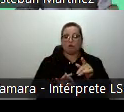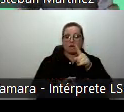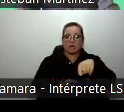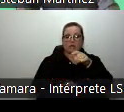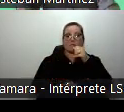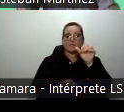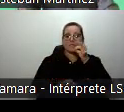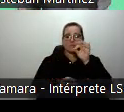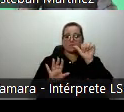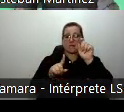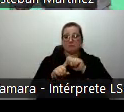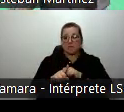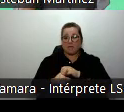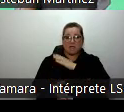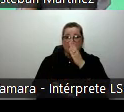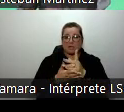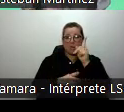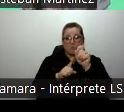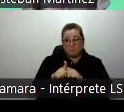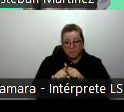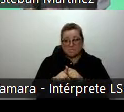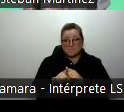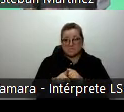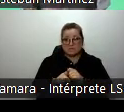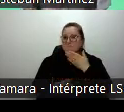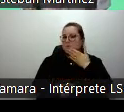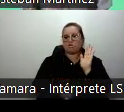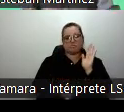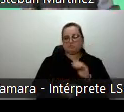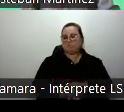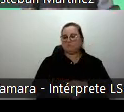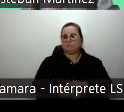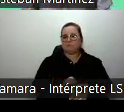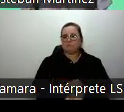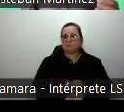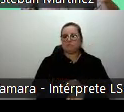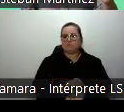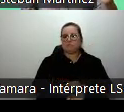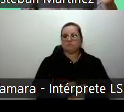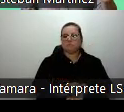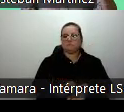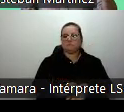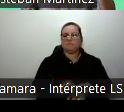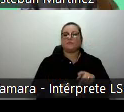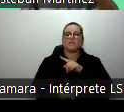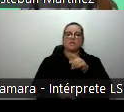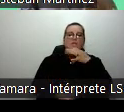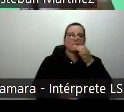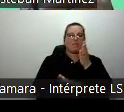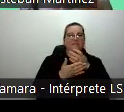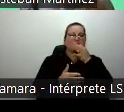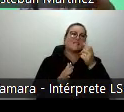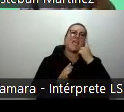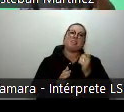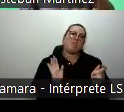meses si ustedes le ponen hasta un mes por ejemplo mucho mejor estrictamente no siempre tiene que ser como con el día del mes es